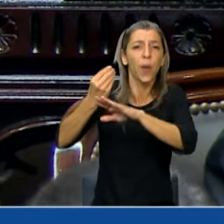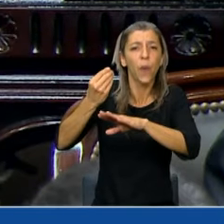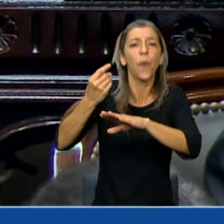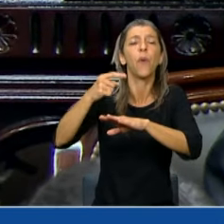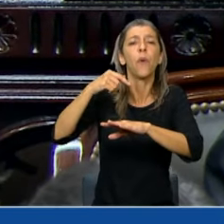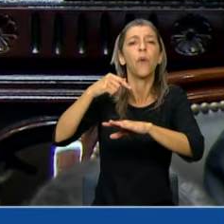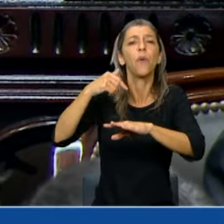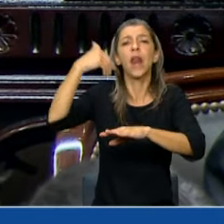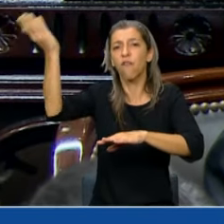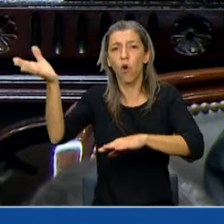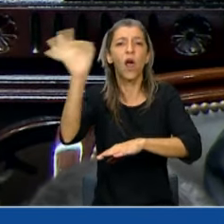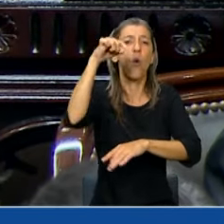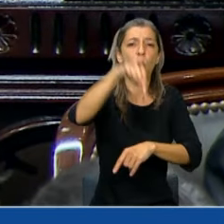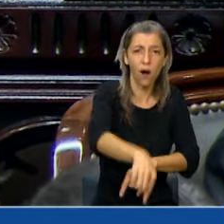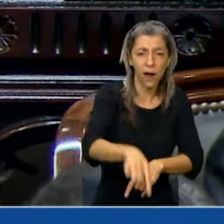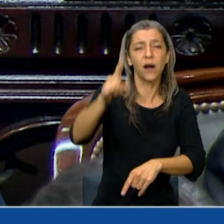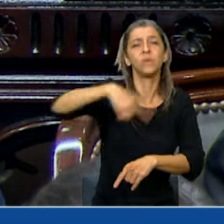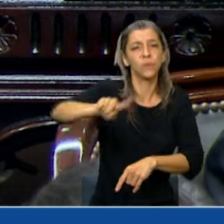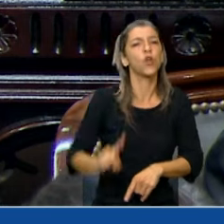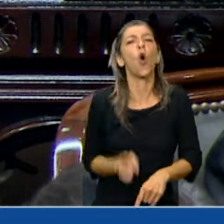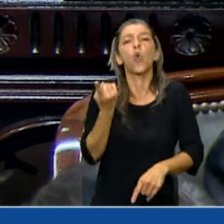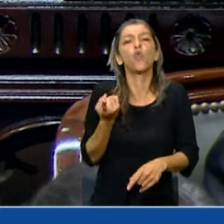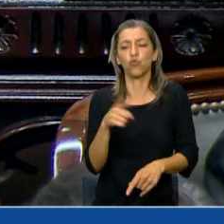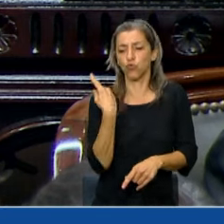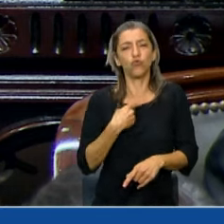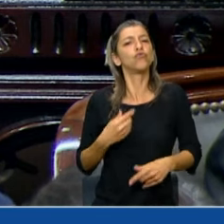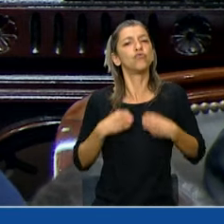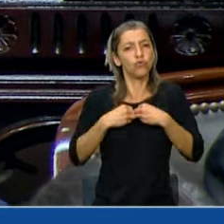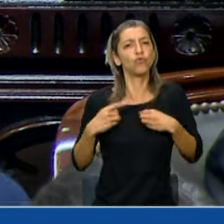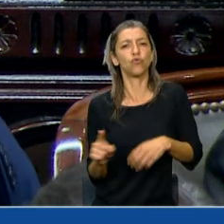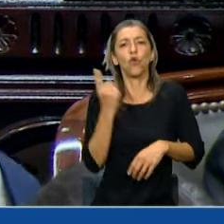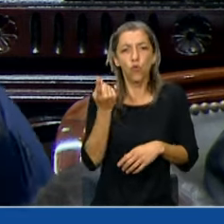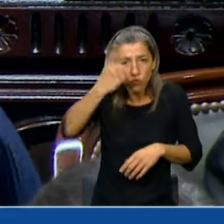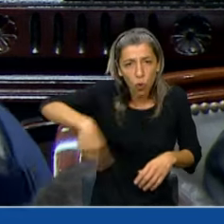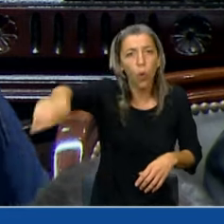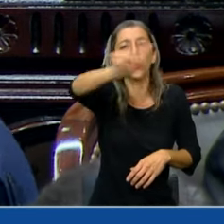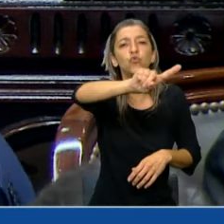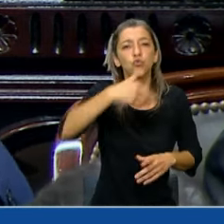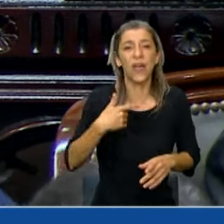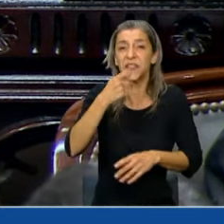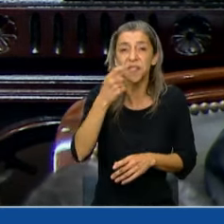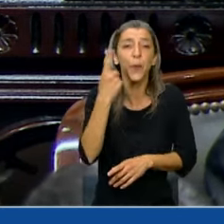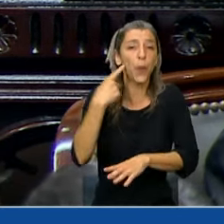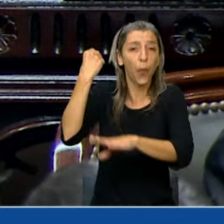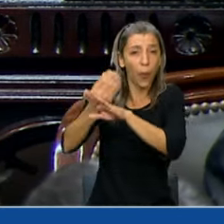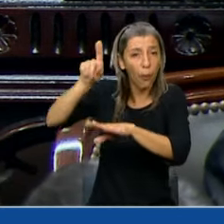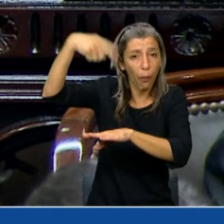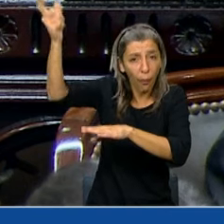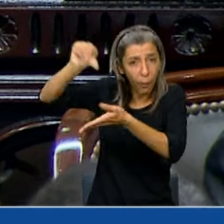o los que viven afuera y a los que vivan la afuera le decimos que vamos a crear las